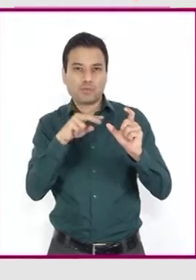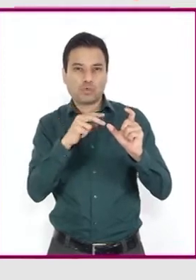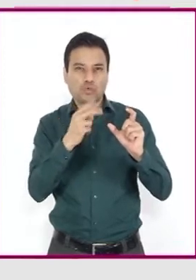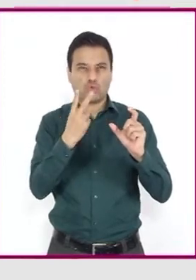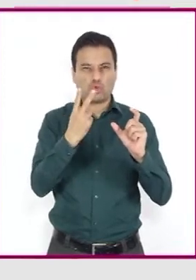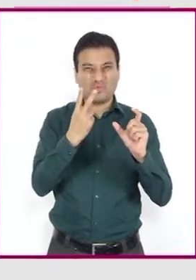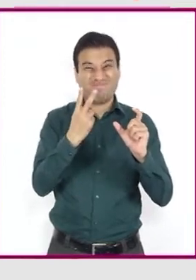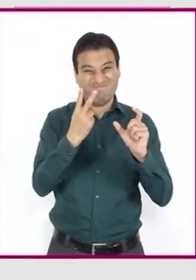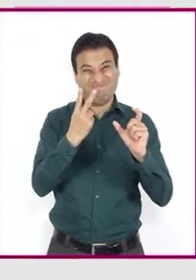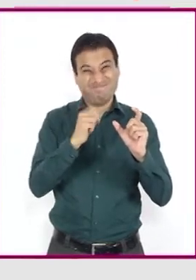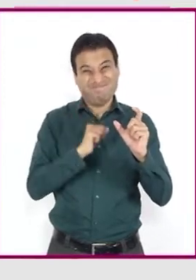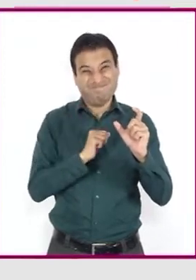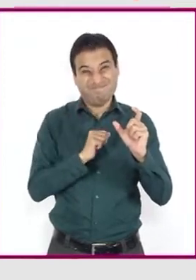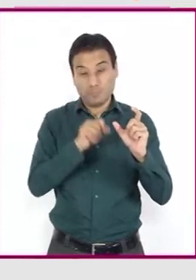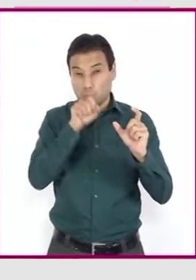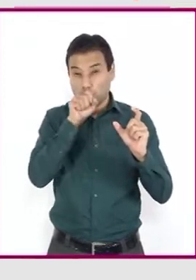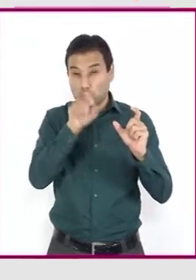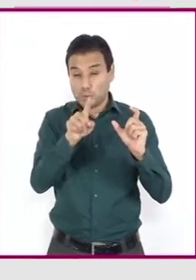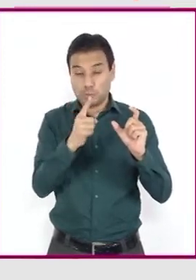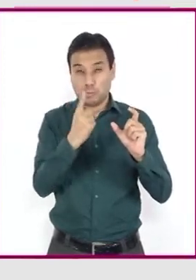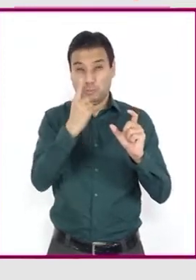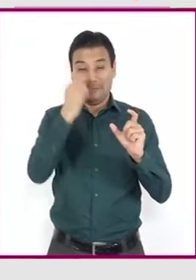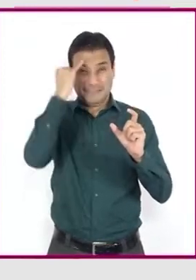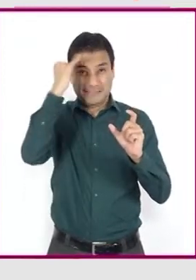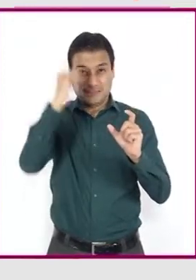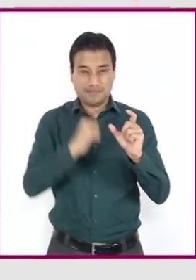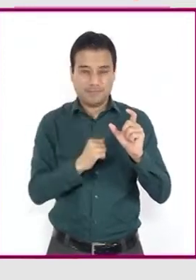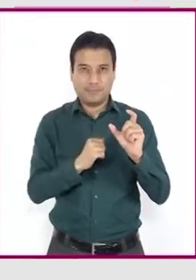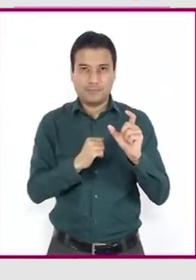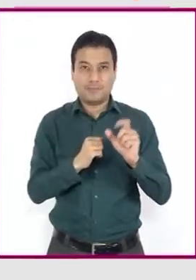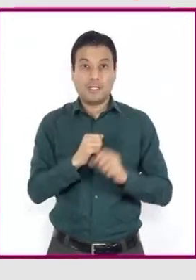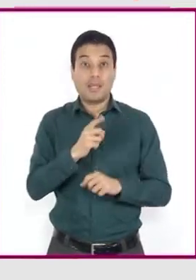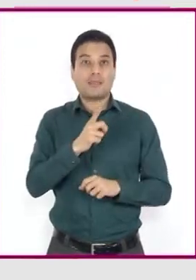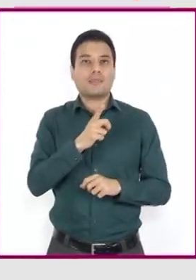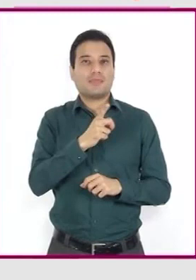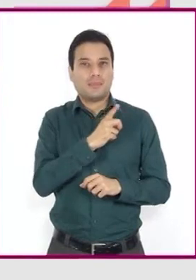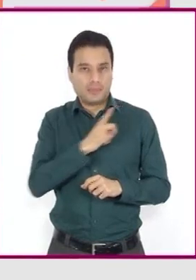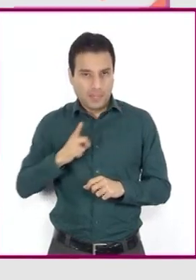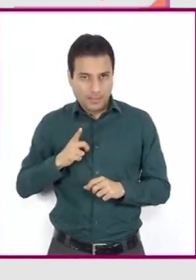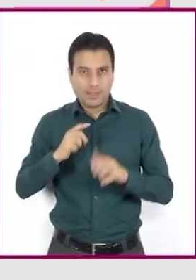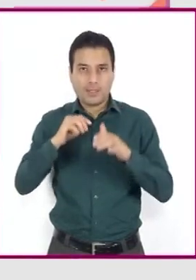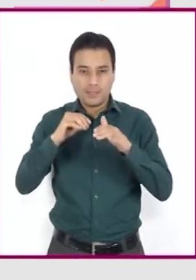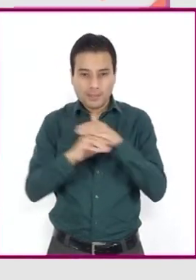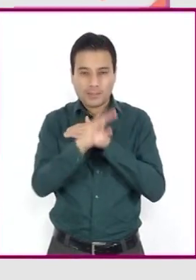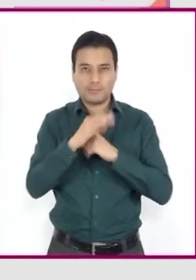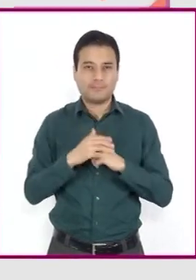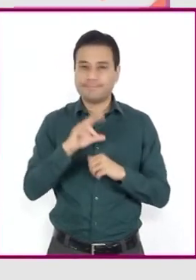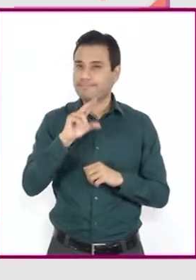transmitir una única idea verbal. Debieron entrar. Lo